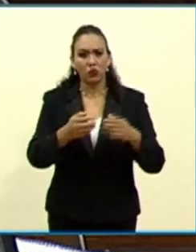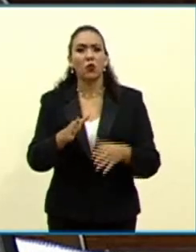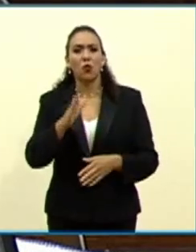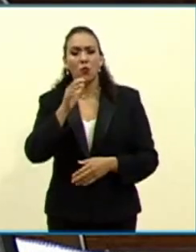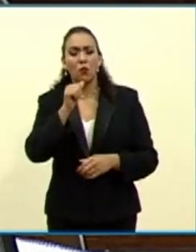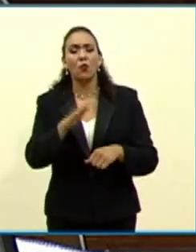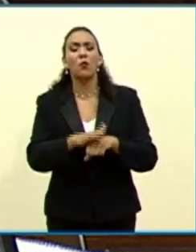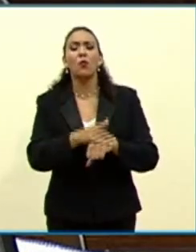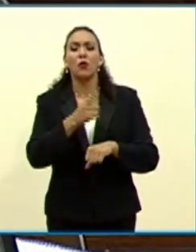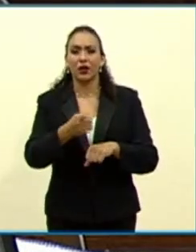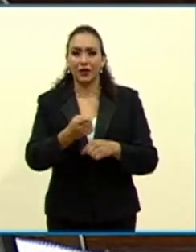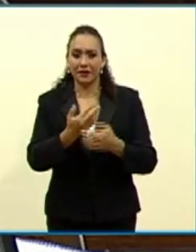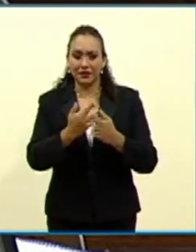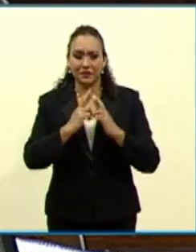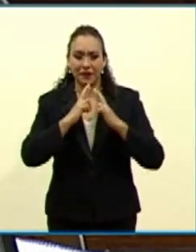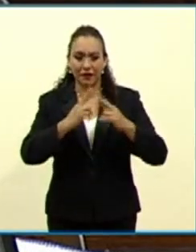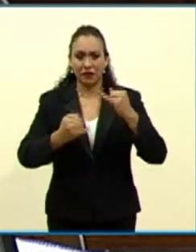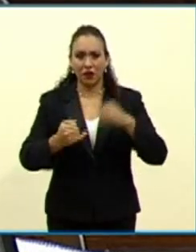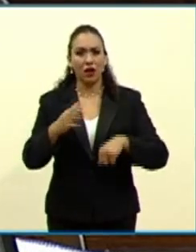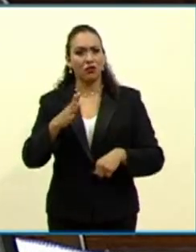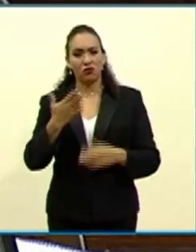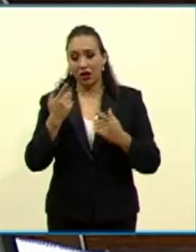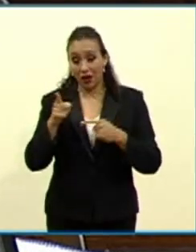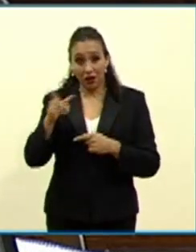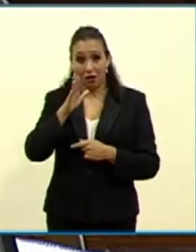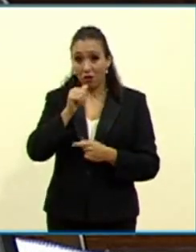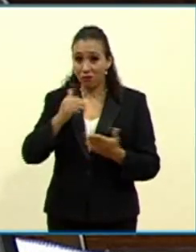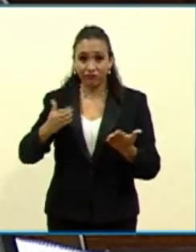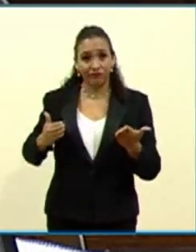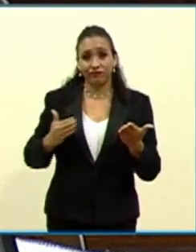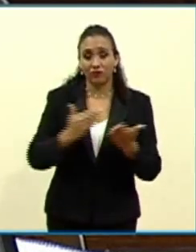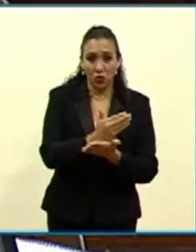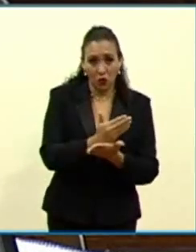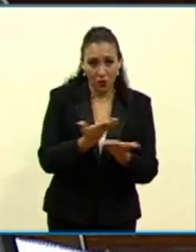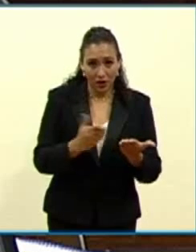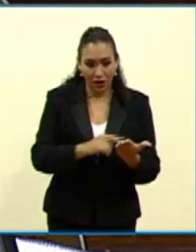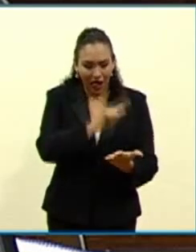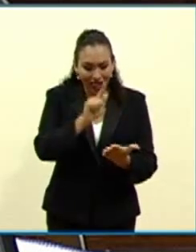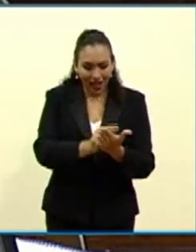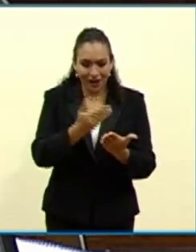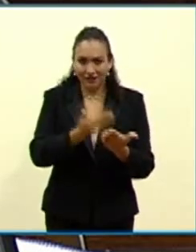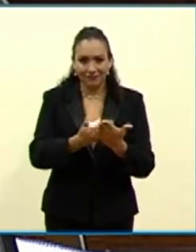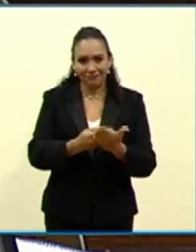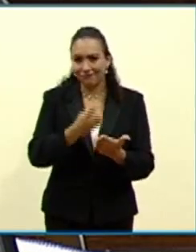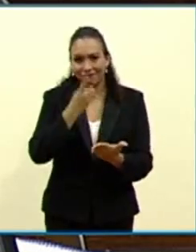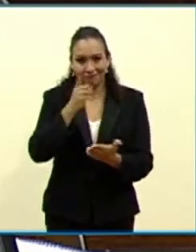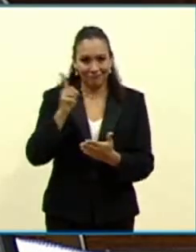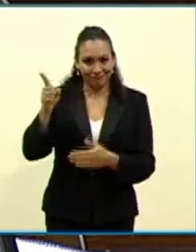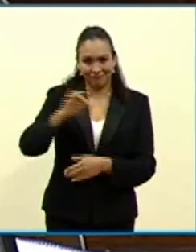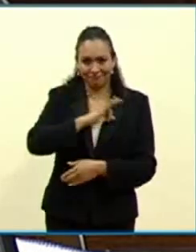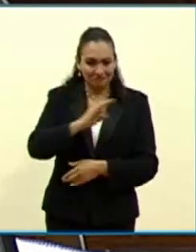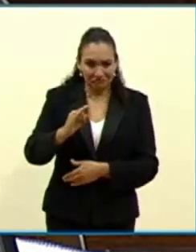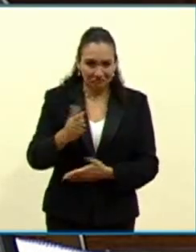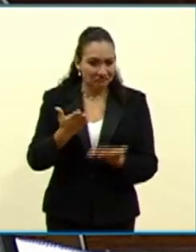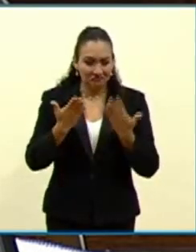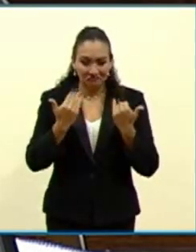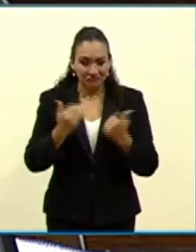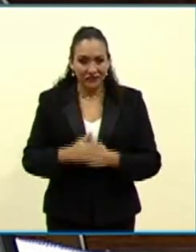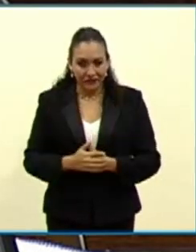pues no existe norma jurídica que la autorice expresamente para hacerlo, ya que actuar sin dicha base